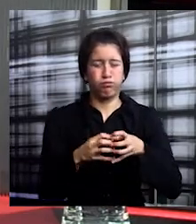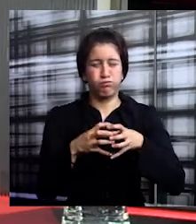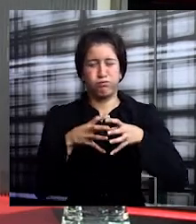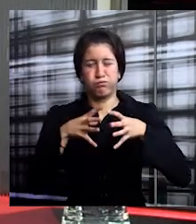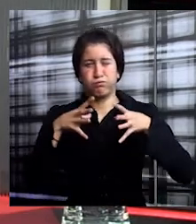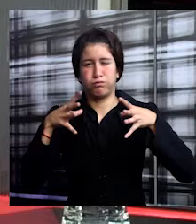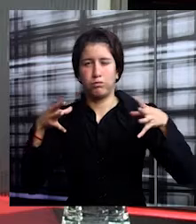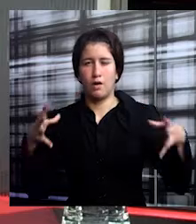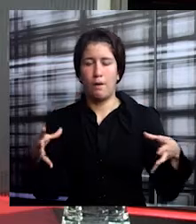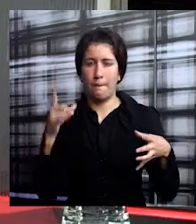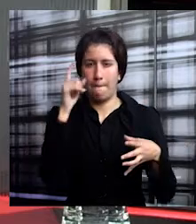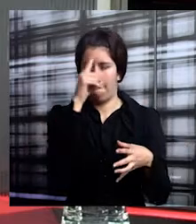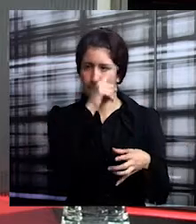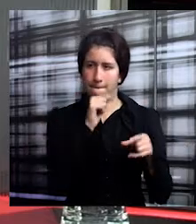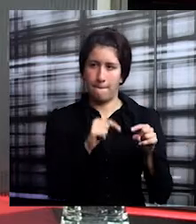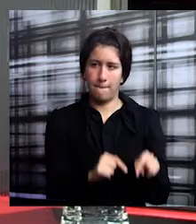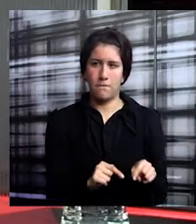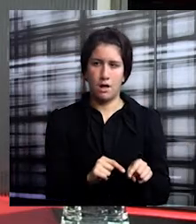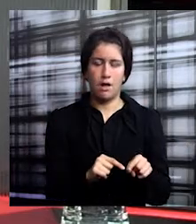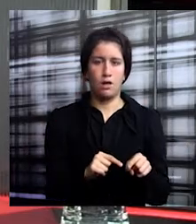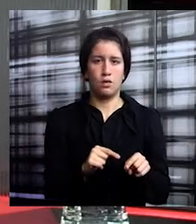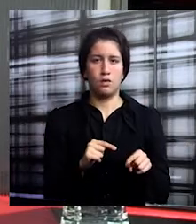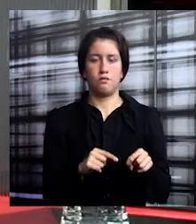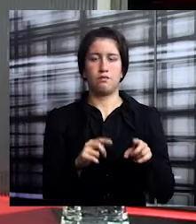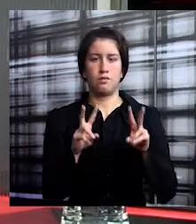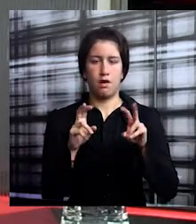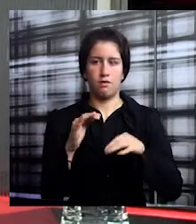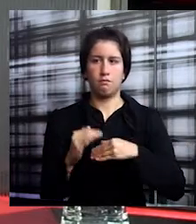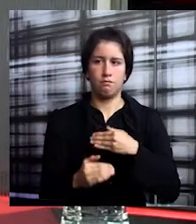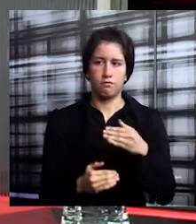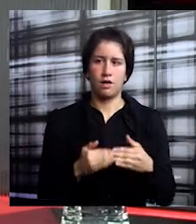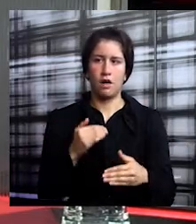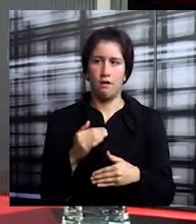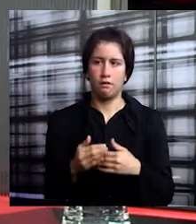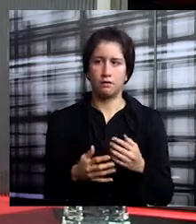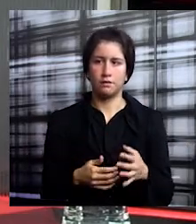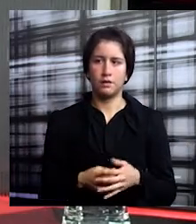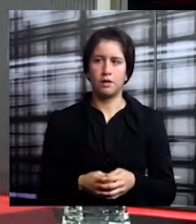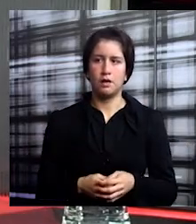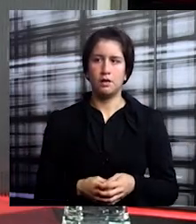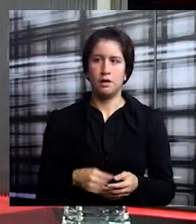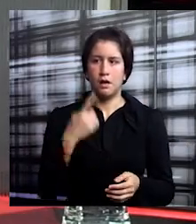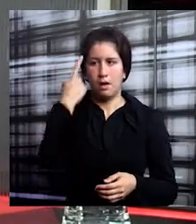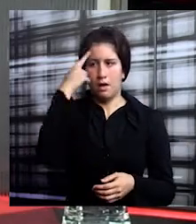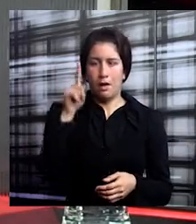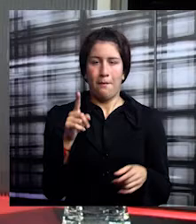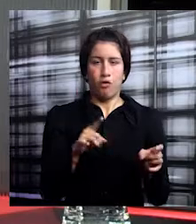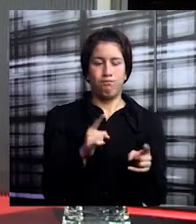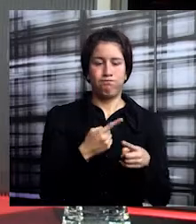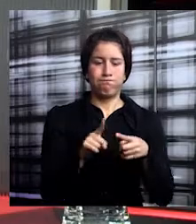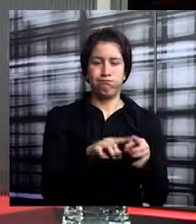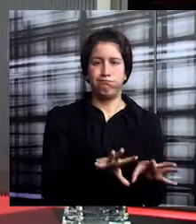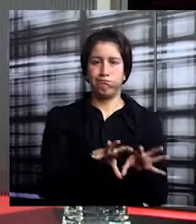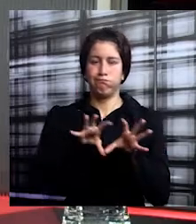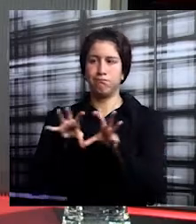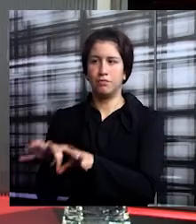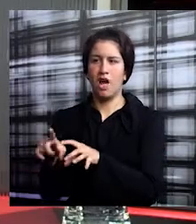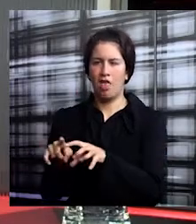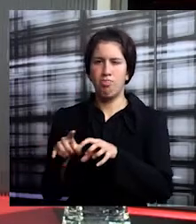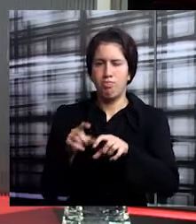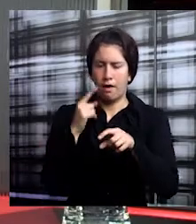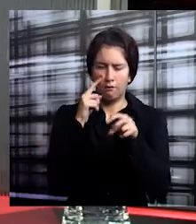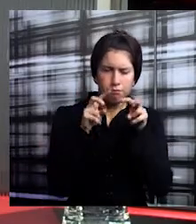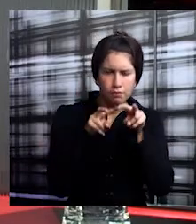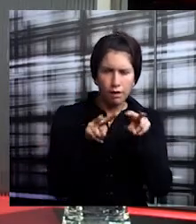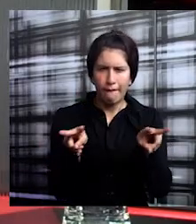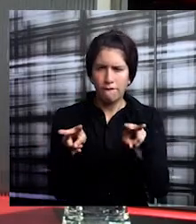con una política generalizada y sistematizada en la Corte Penal Internacional. Pero por otro lado, hay que distinguir el grupo de aquellos que se descuelgan de